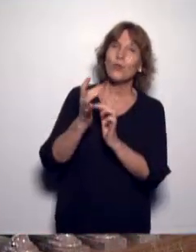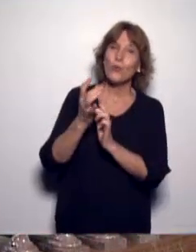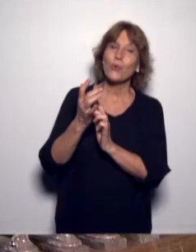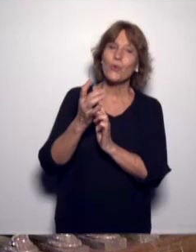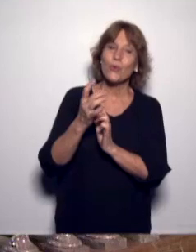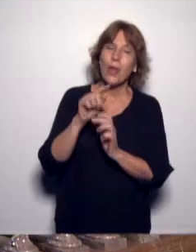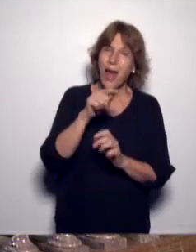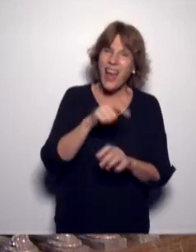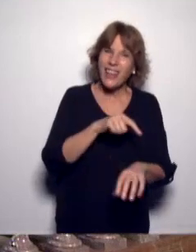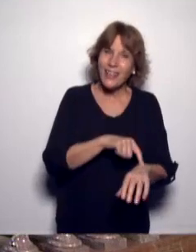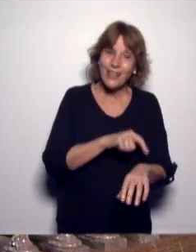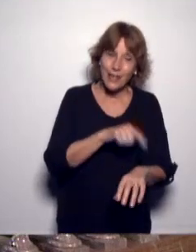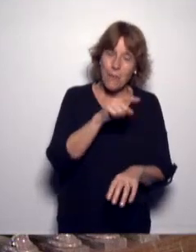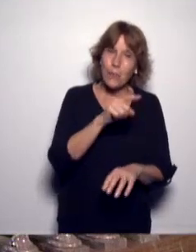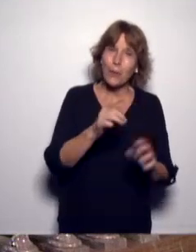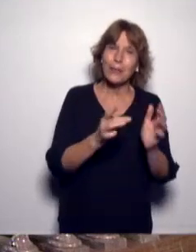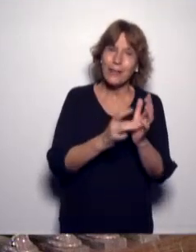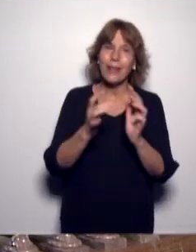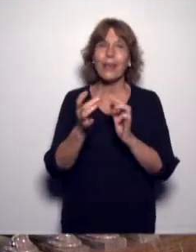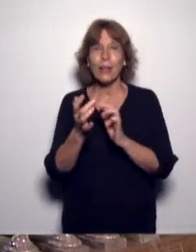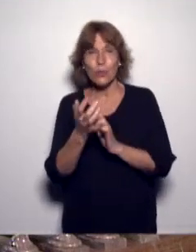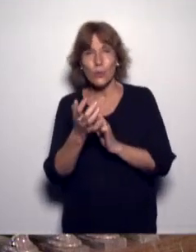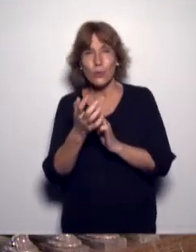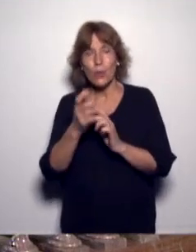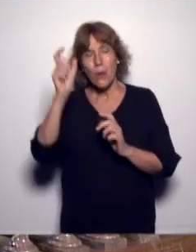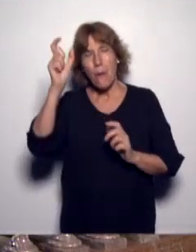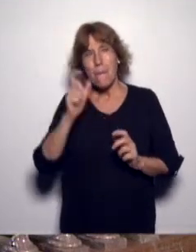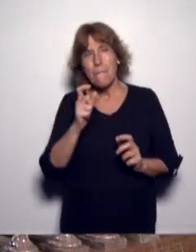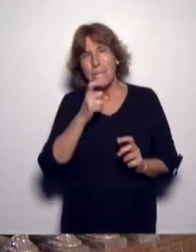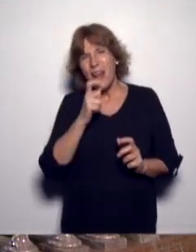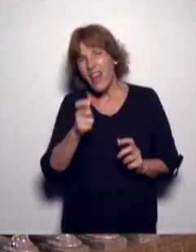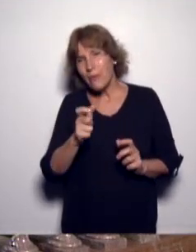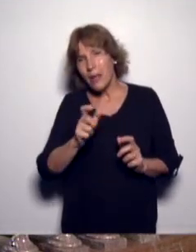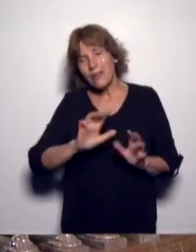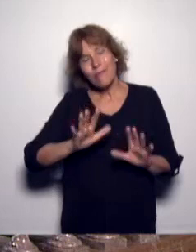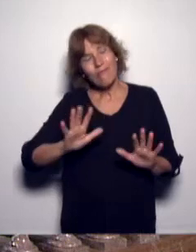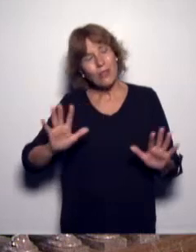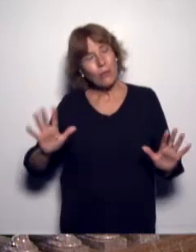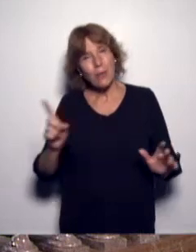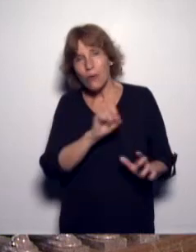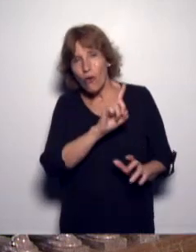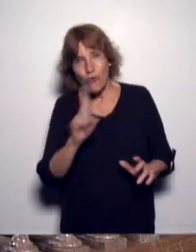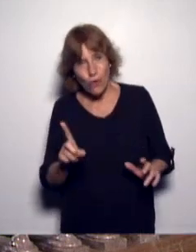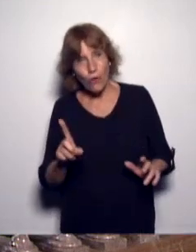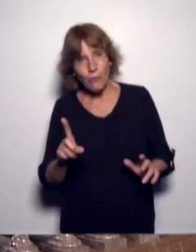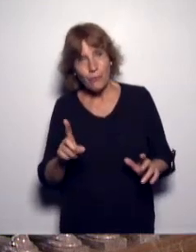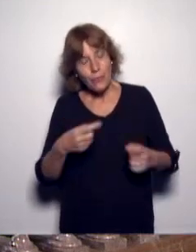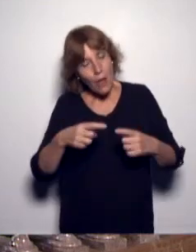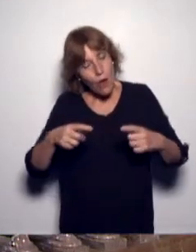especialmente, más que palabras. Y es lindo detenerse, un segundito nada más, en los